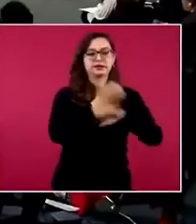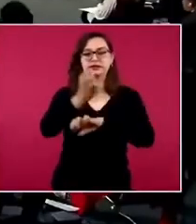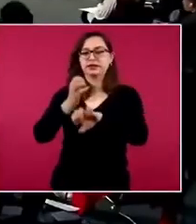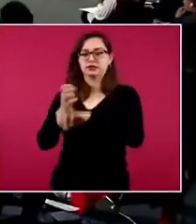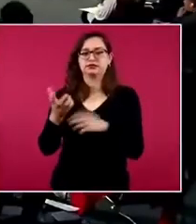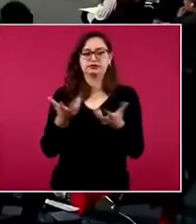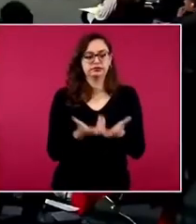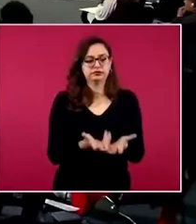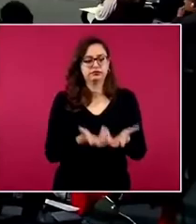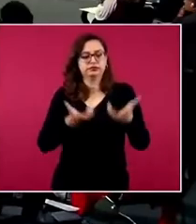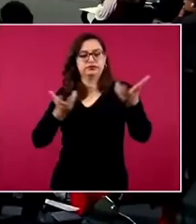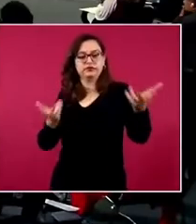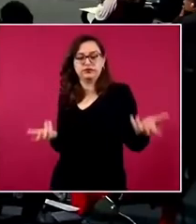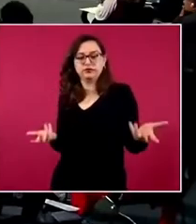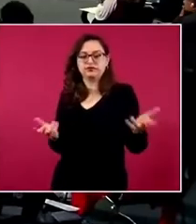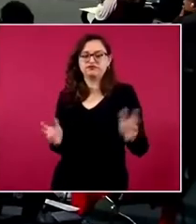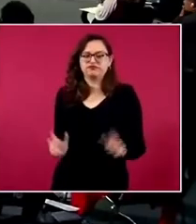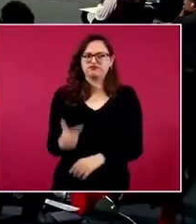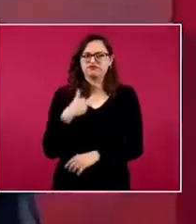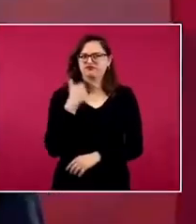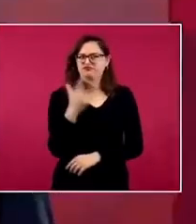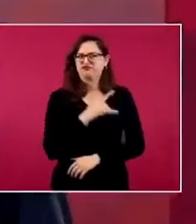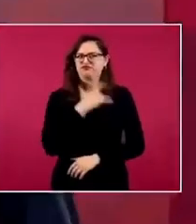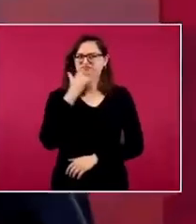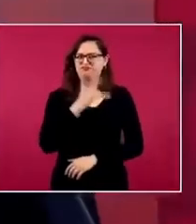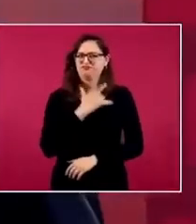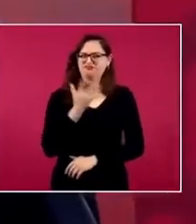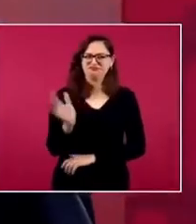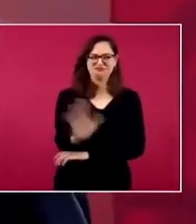y para seguridad pública yo diría no,